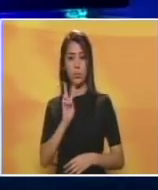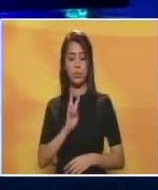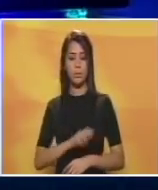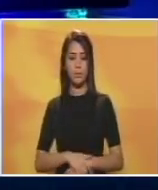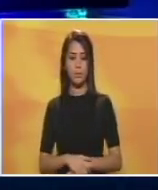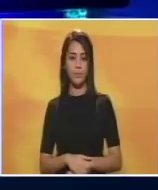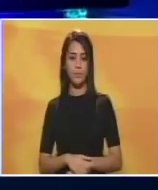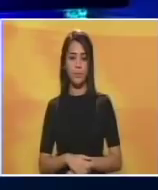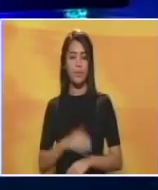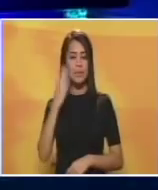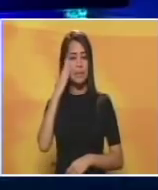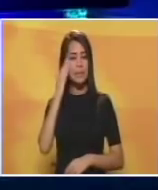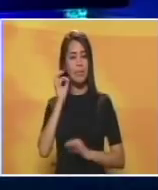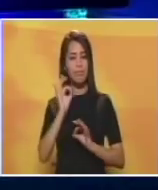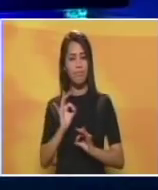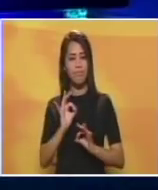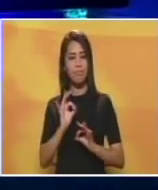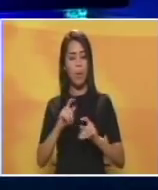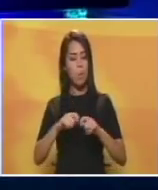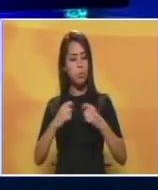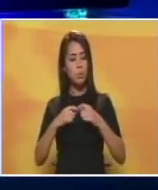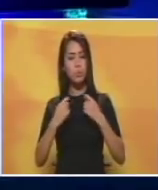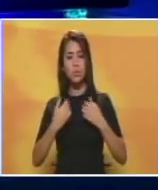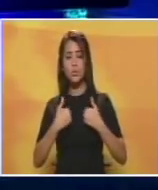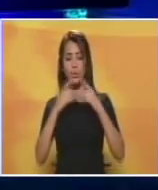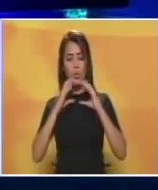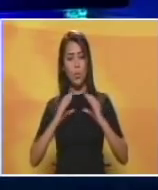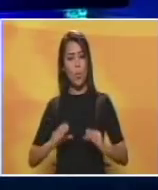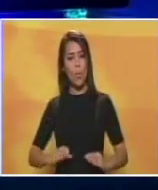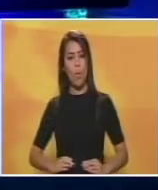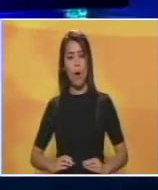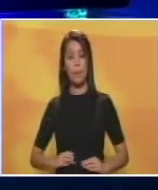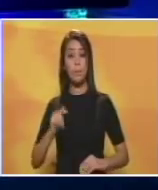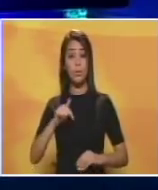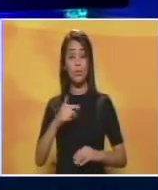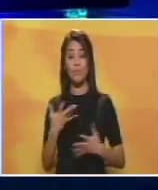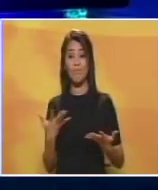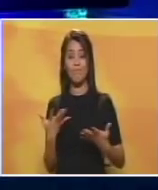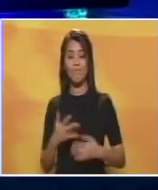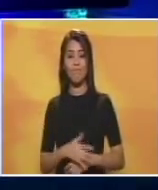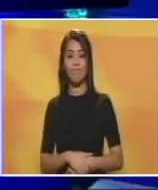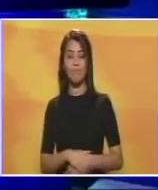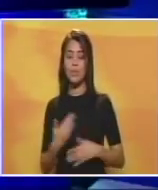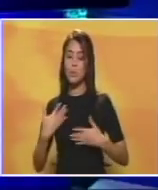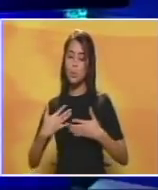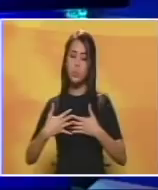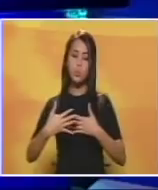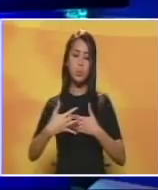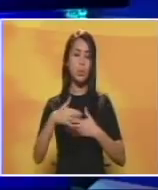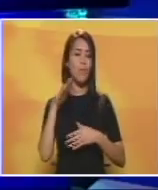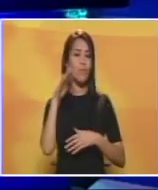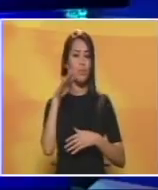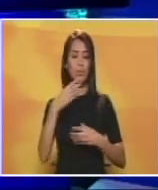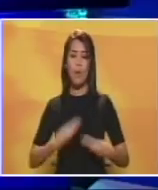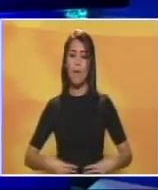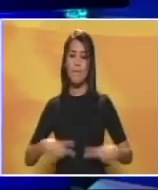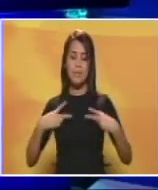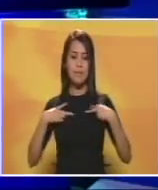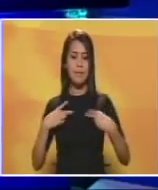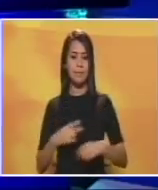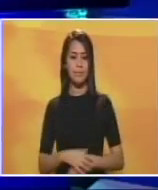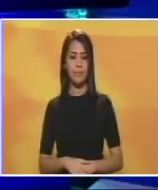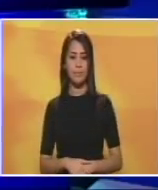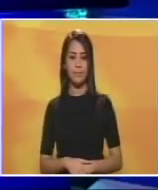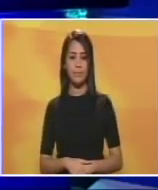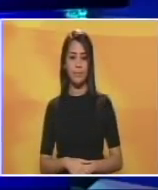país. Ten siempre presente que el daño producido en el sistema inmunológico por estas sustancias te acompañará para toda la vida. Soy